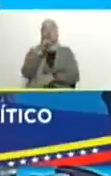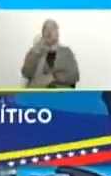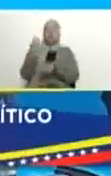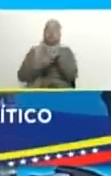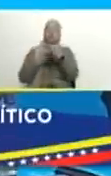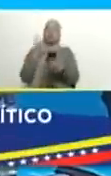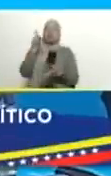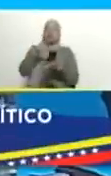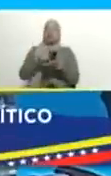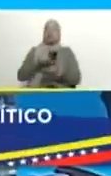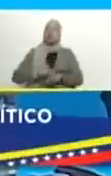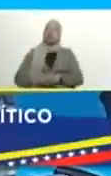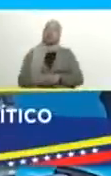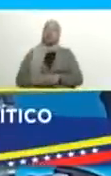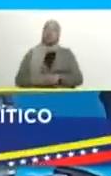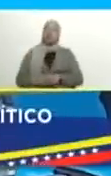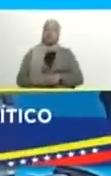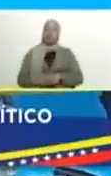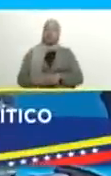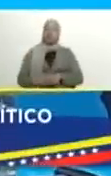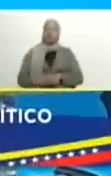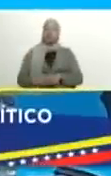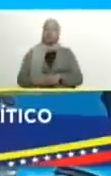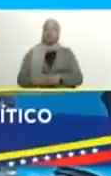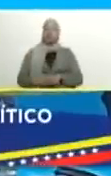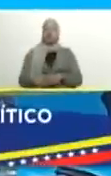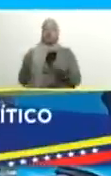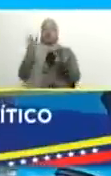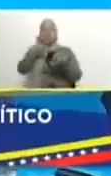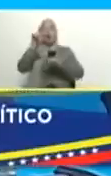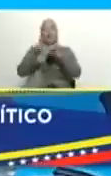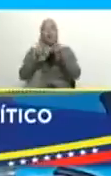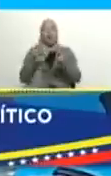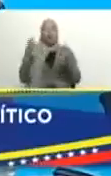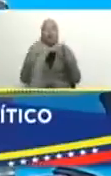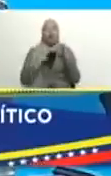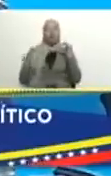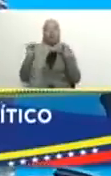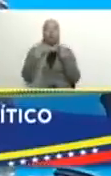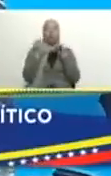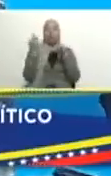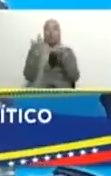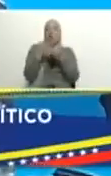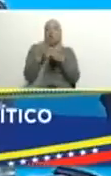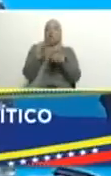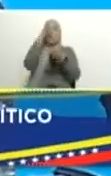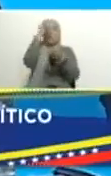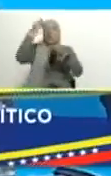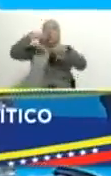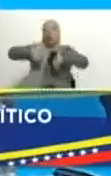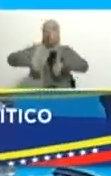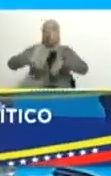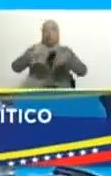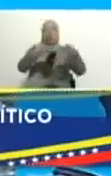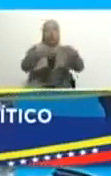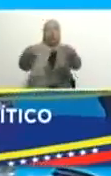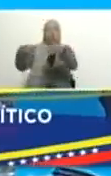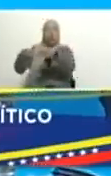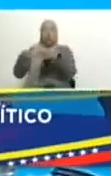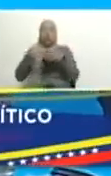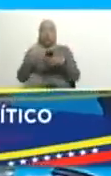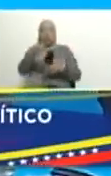hoy, bueno, nos está mostrando que a través de los consensos podemos superar cualquier dificultad. Yo creo que allí, en